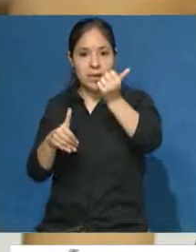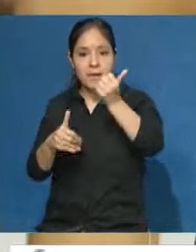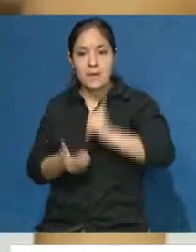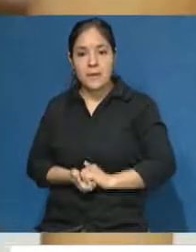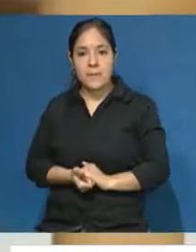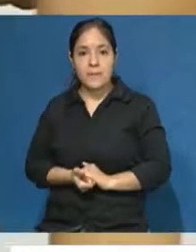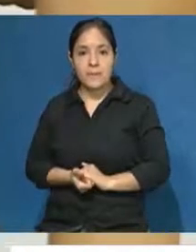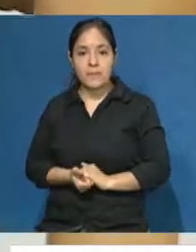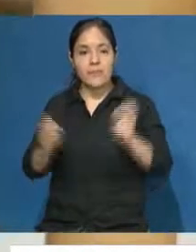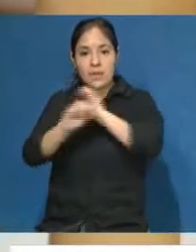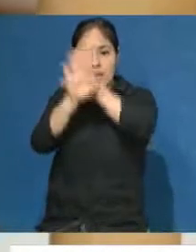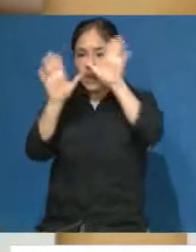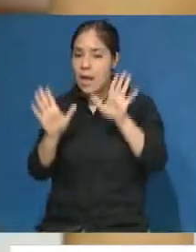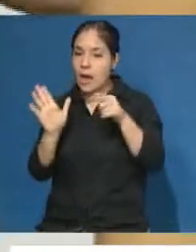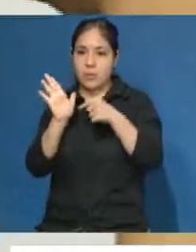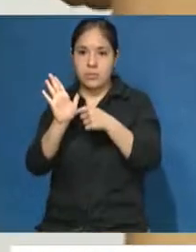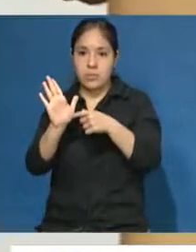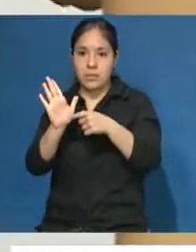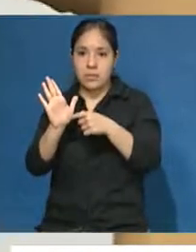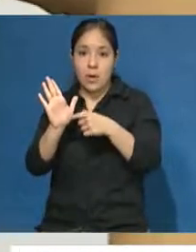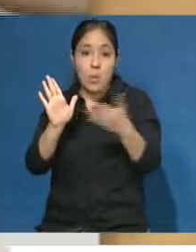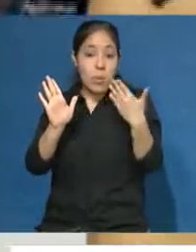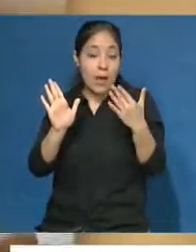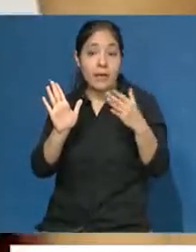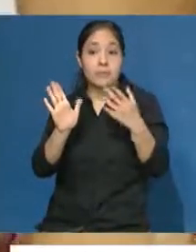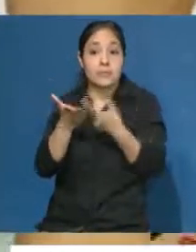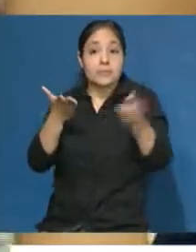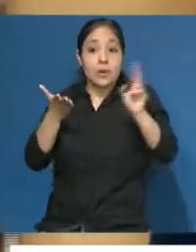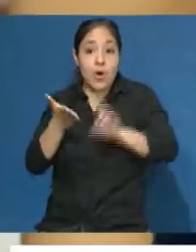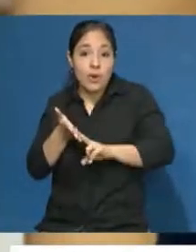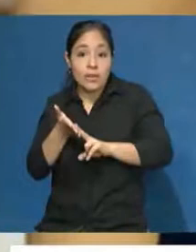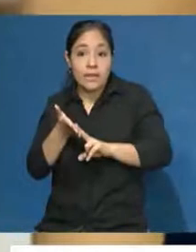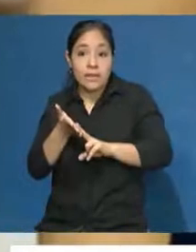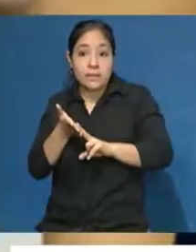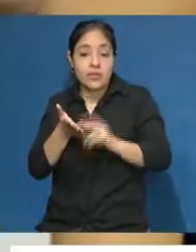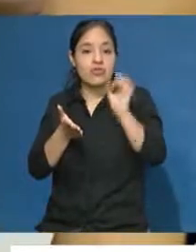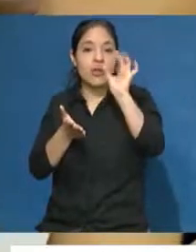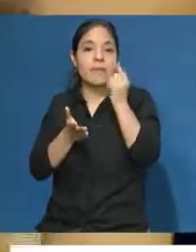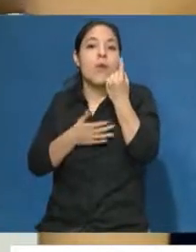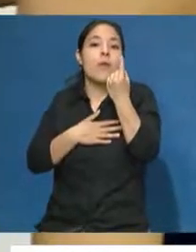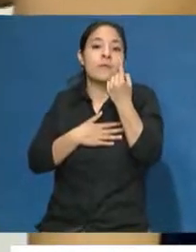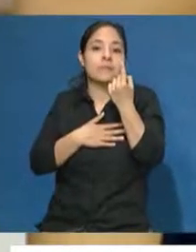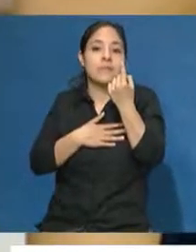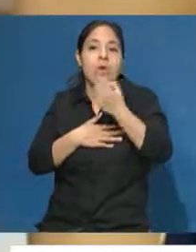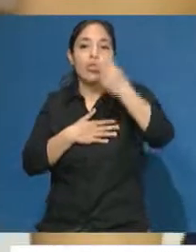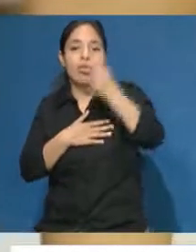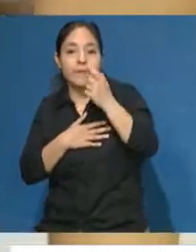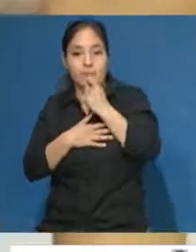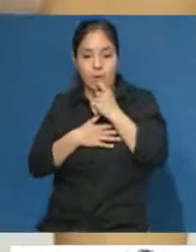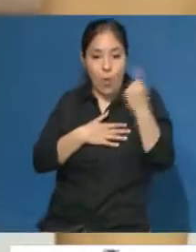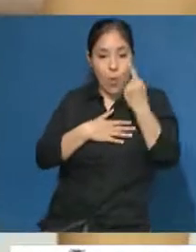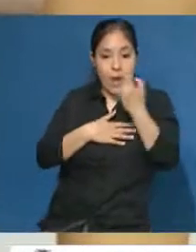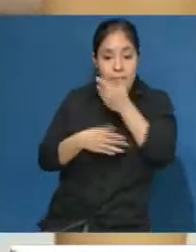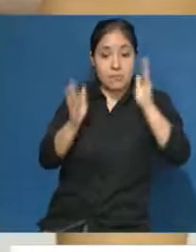Fue muy explícita en cuanto que permite la reelección por un solo periodo consecutivo y luego la reafirma